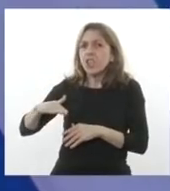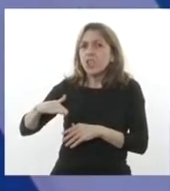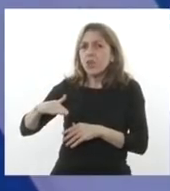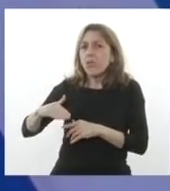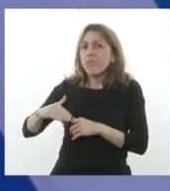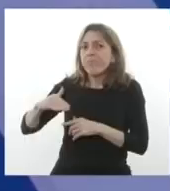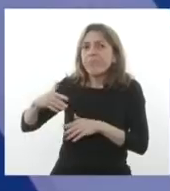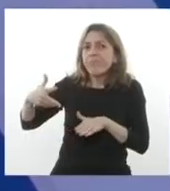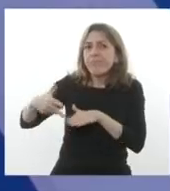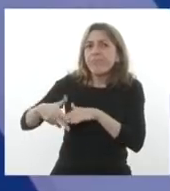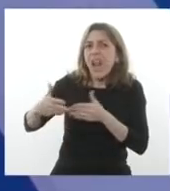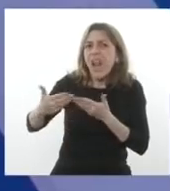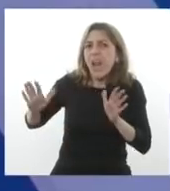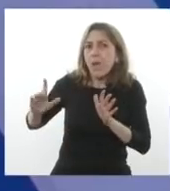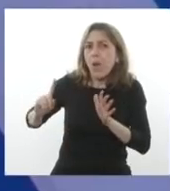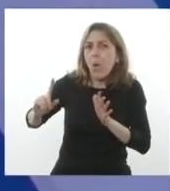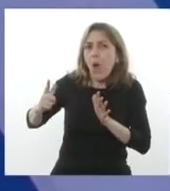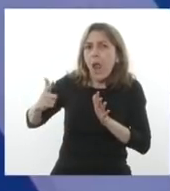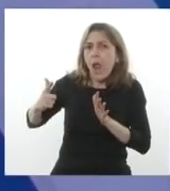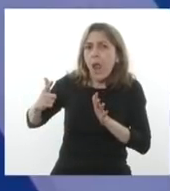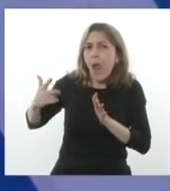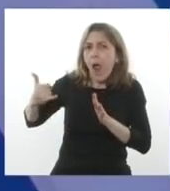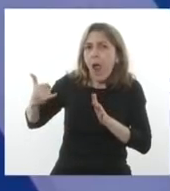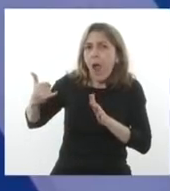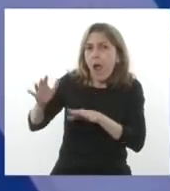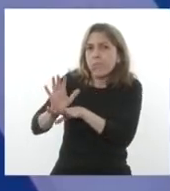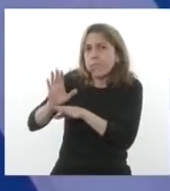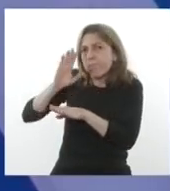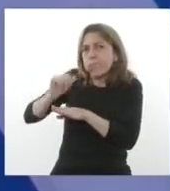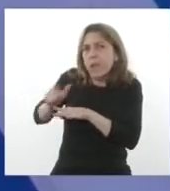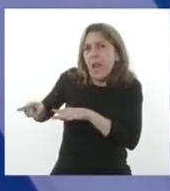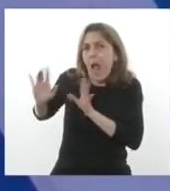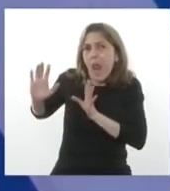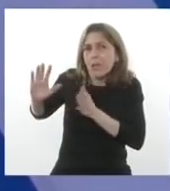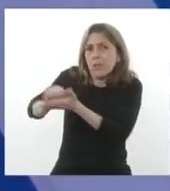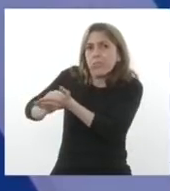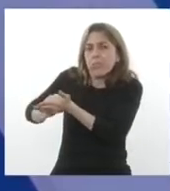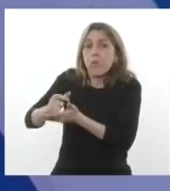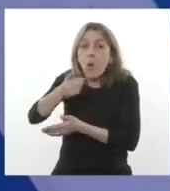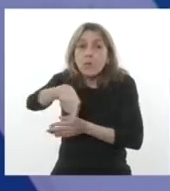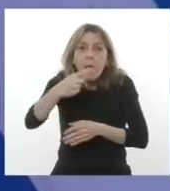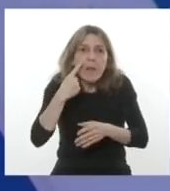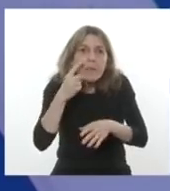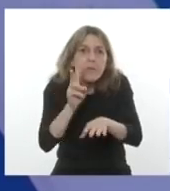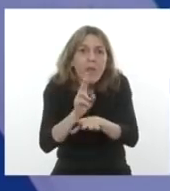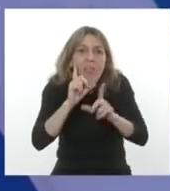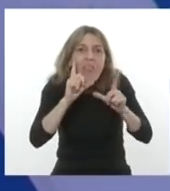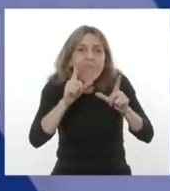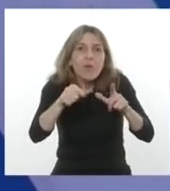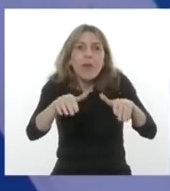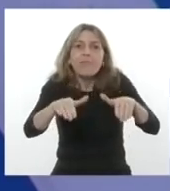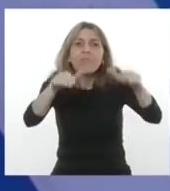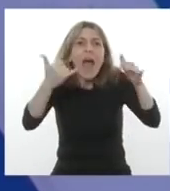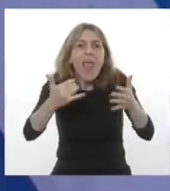en que la libertad no existía en la Argentina. Pero ustedes lo pueden hacer, disfrútenlo y cuídenlo. Cuídenlo